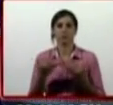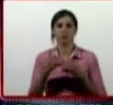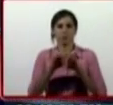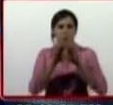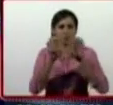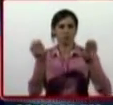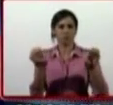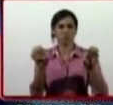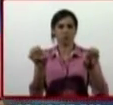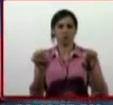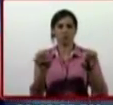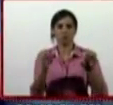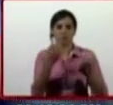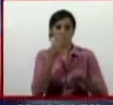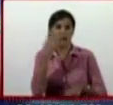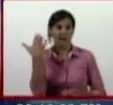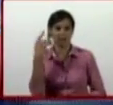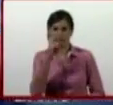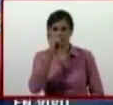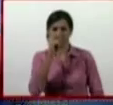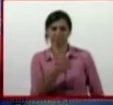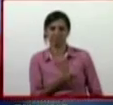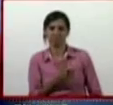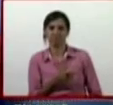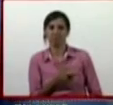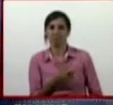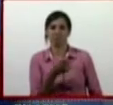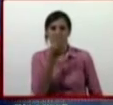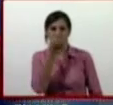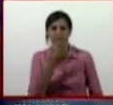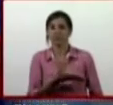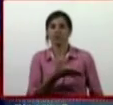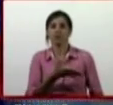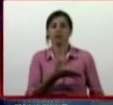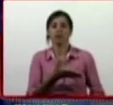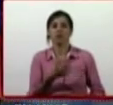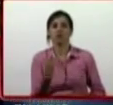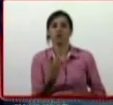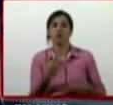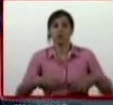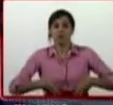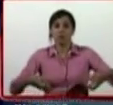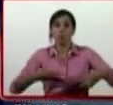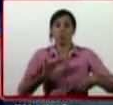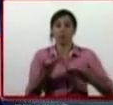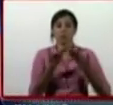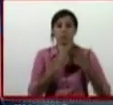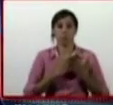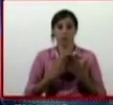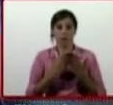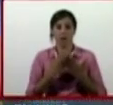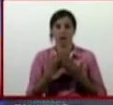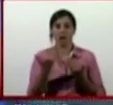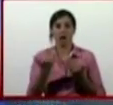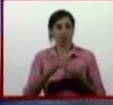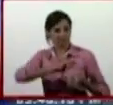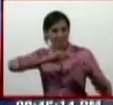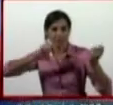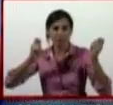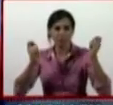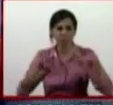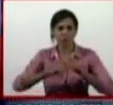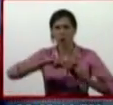educación menospreciada o una educación que quedaba para la burguesía solamente a algo de transformación